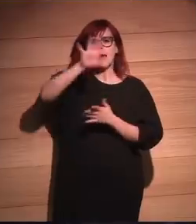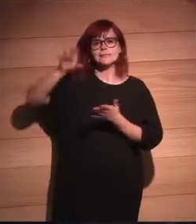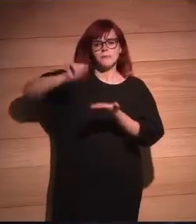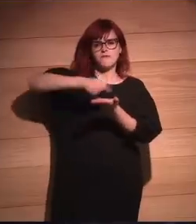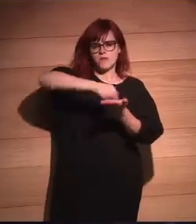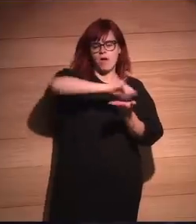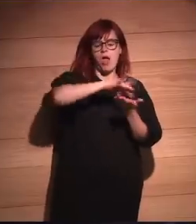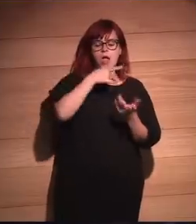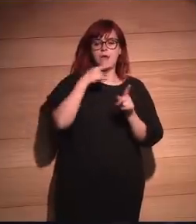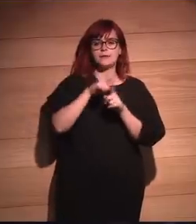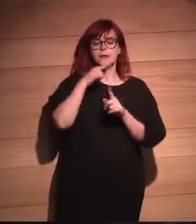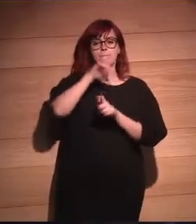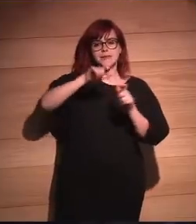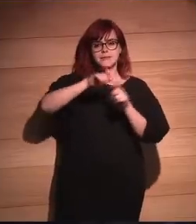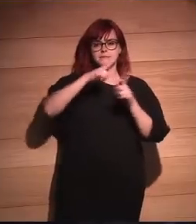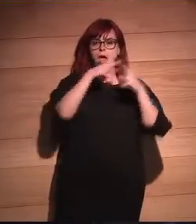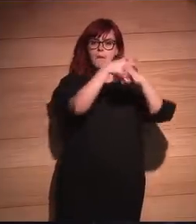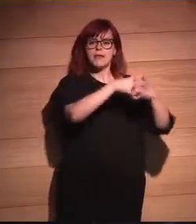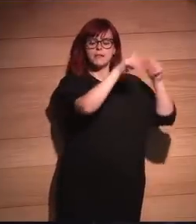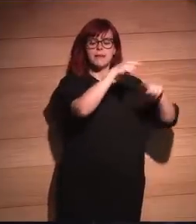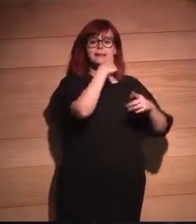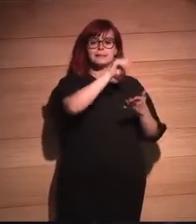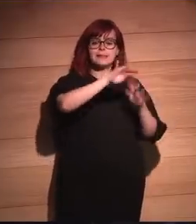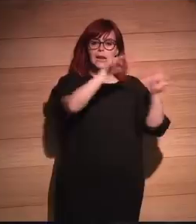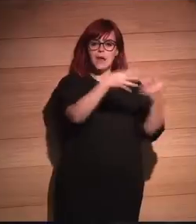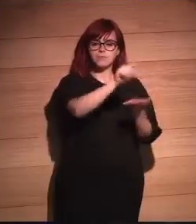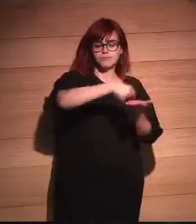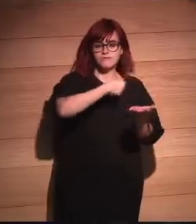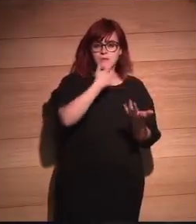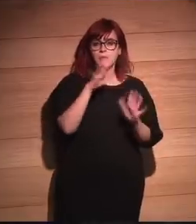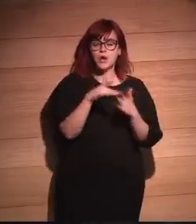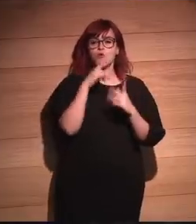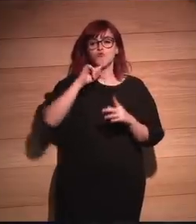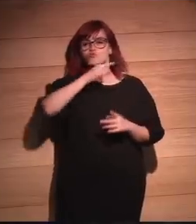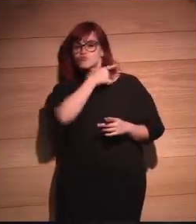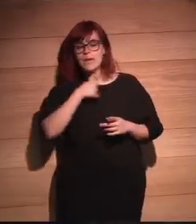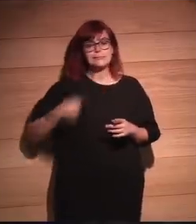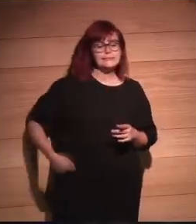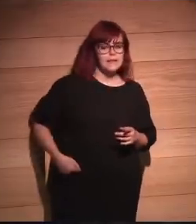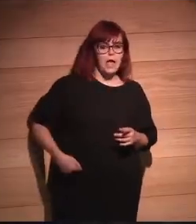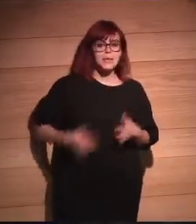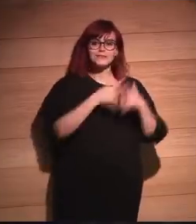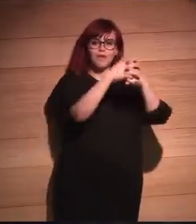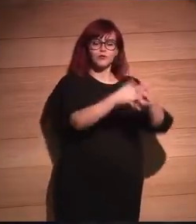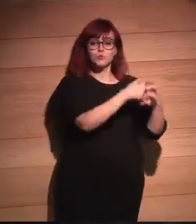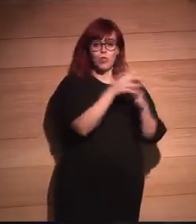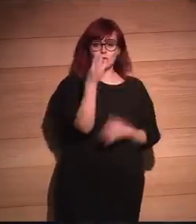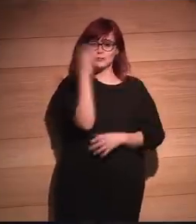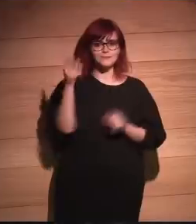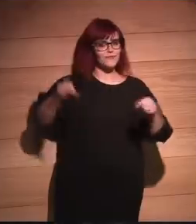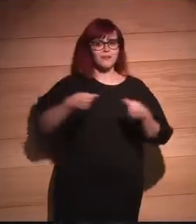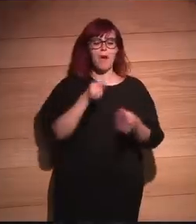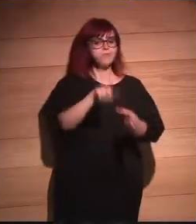países, empresas de Internet muy conocidas americanas. Sin embargo, no se firma por Rusia, China y Estados Unidos, ¿no? Que es